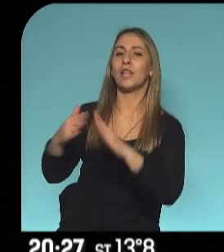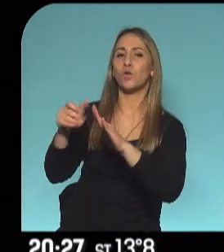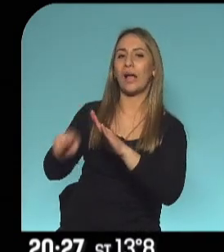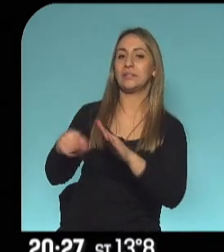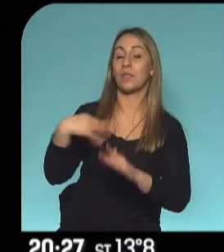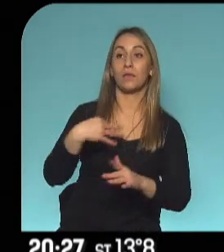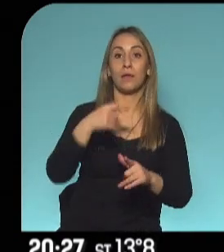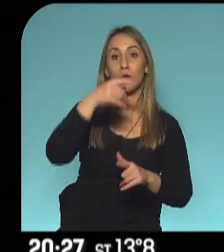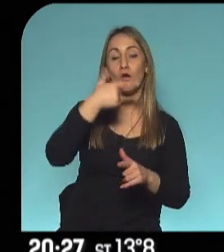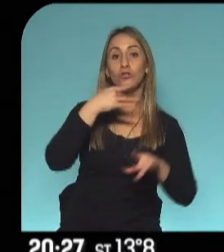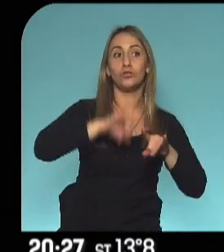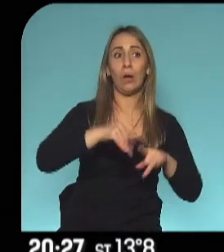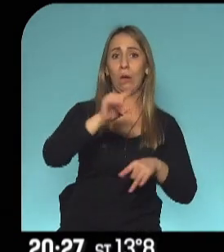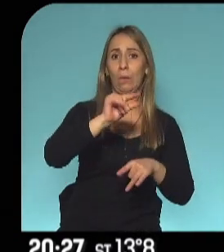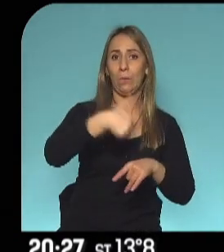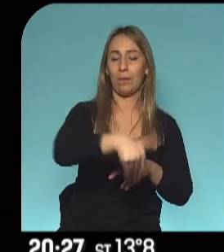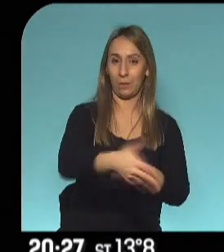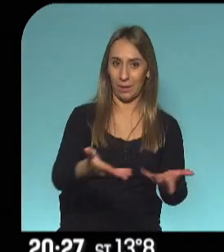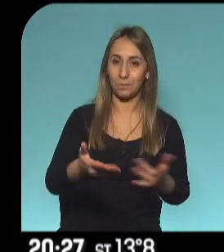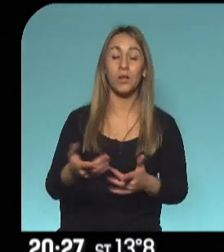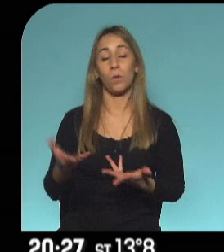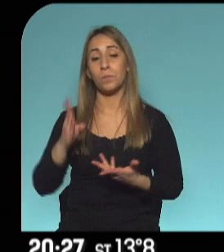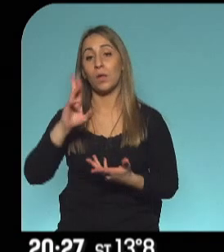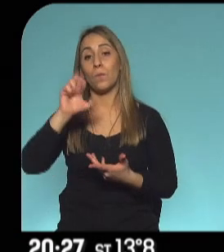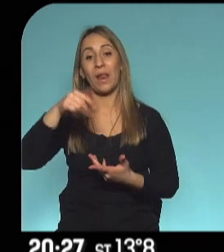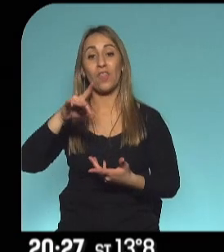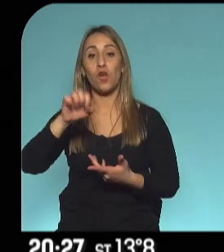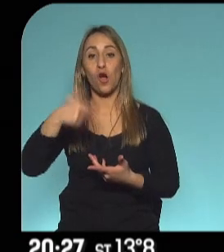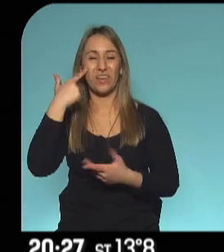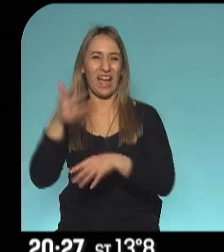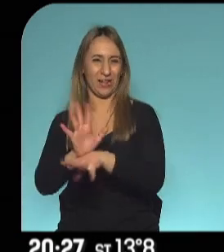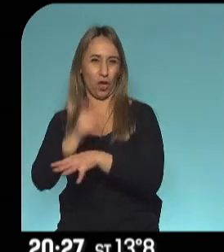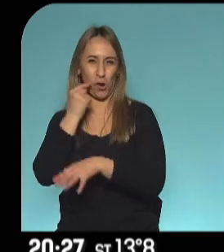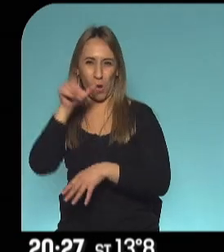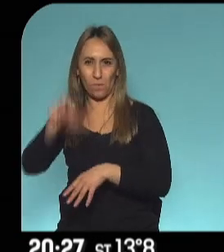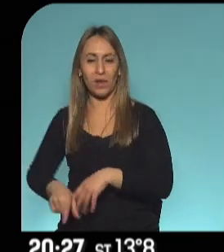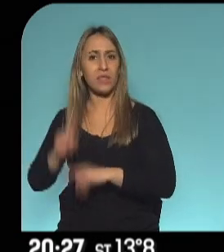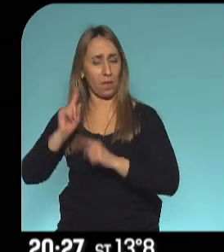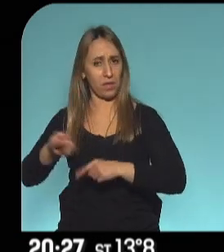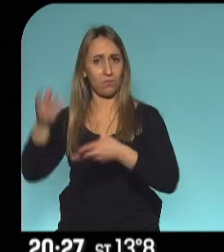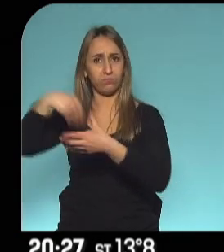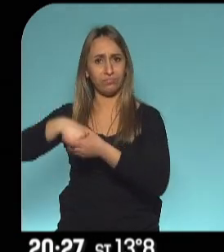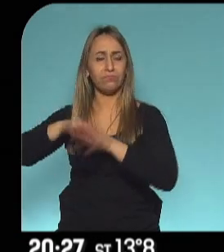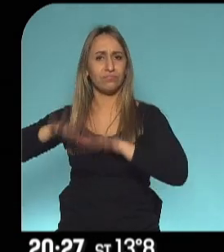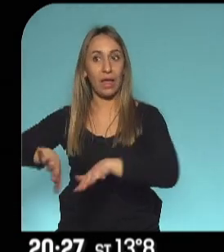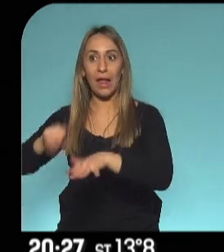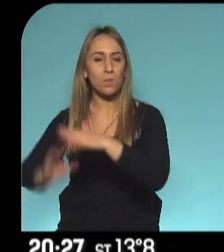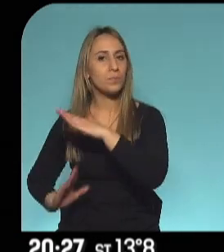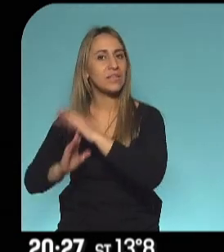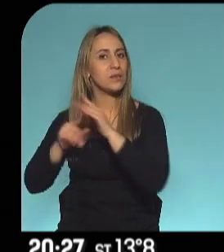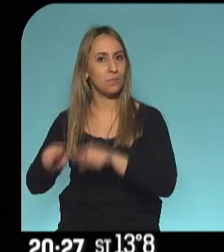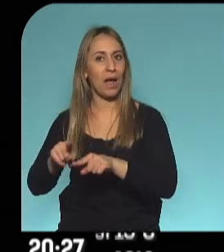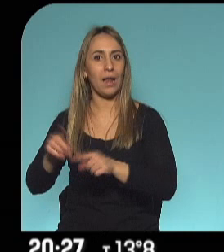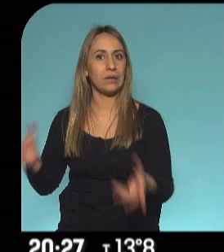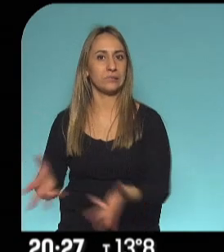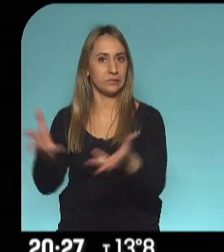ironía, pero bueno, lo vimos a Brandoni hoy marchando y fue, por supuesto, uno de los principales promotores de esta